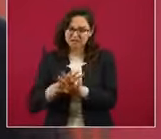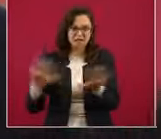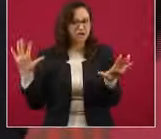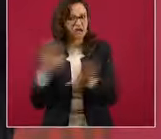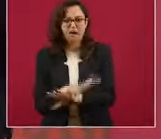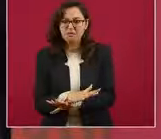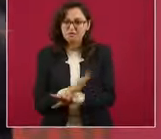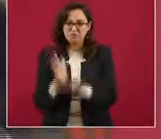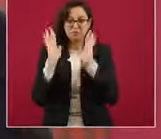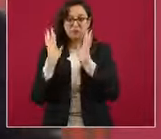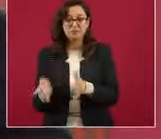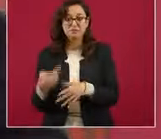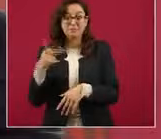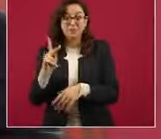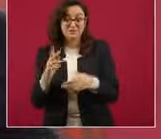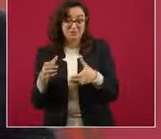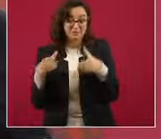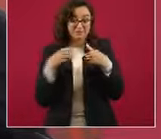Entonces, a ver, ahora